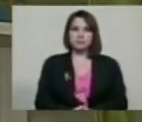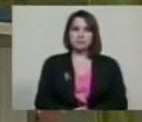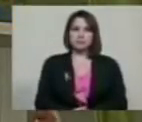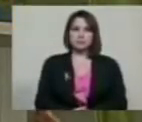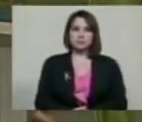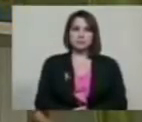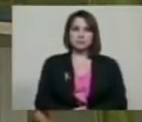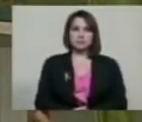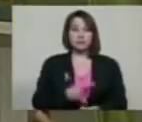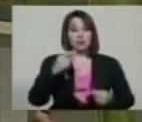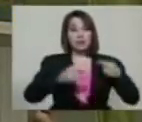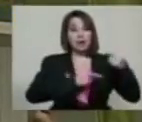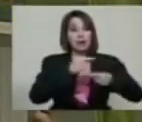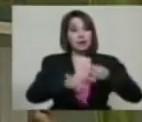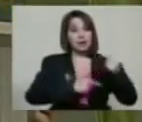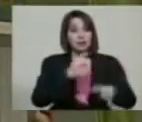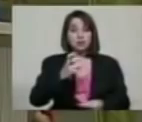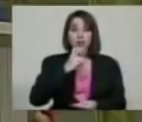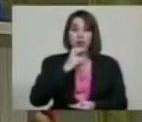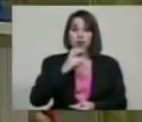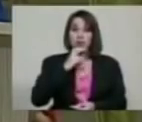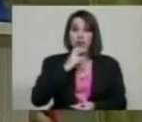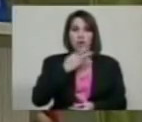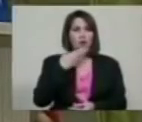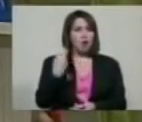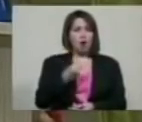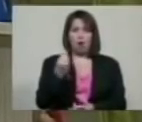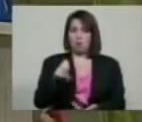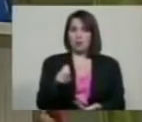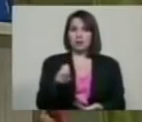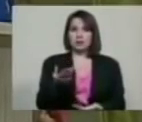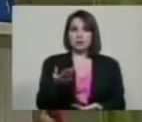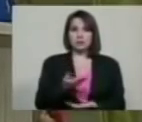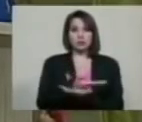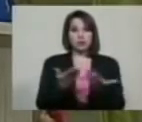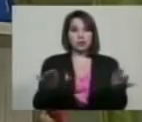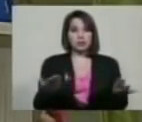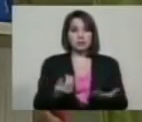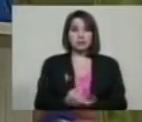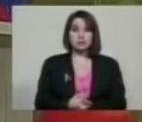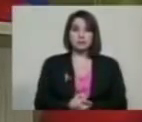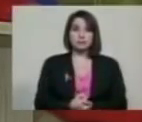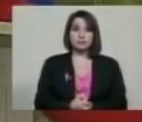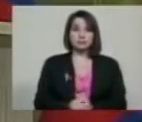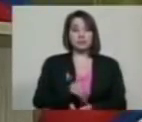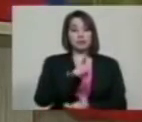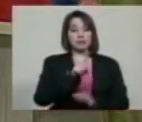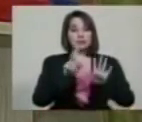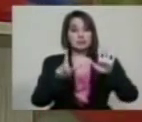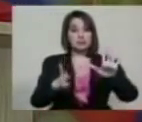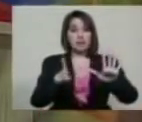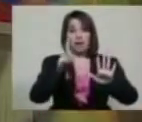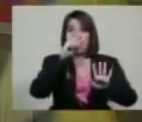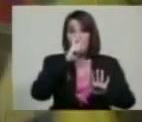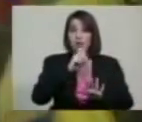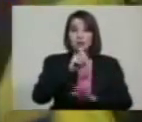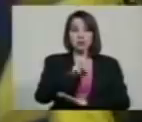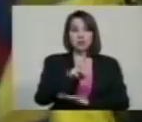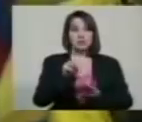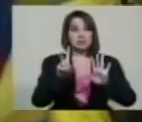de la generación de oro. Jovencitos, jovencitos son ustedes. 16 años, 17